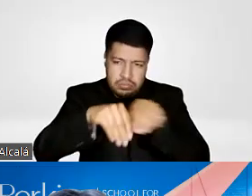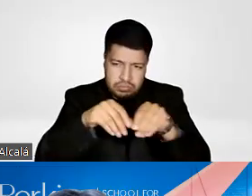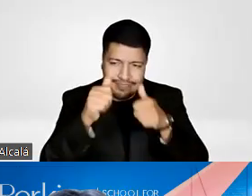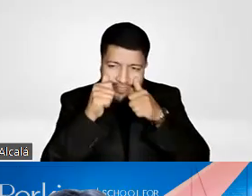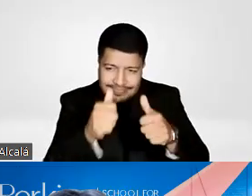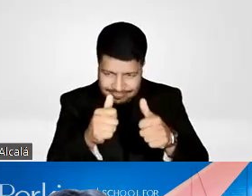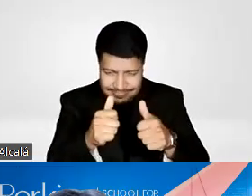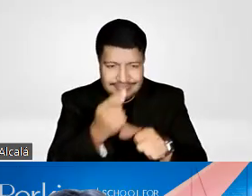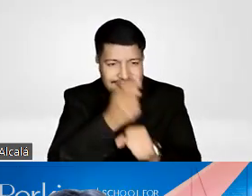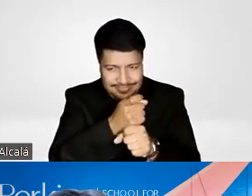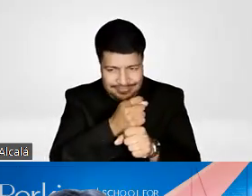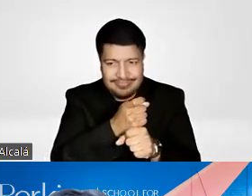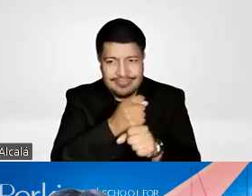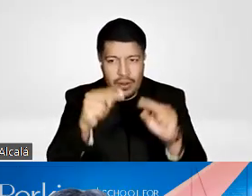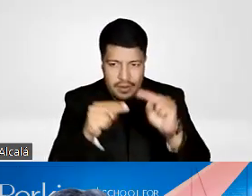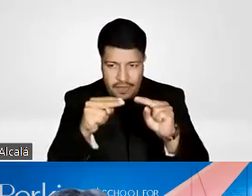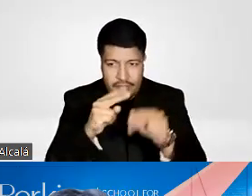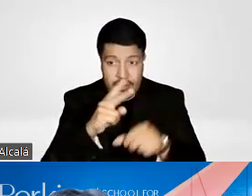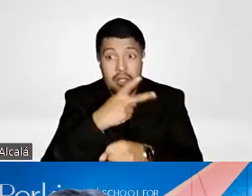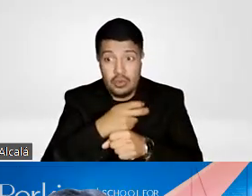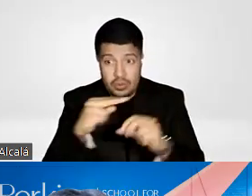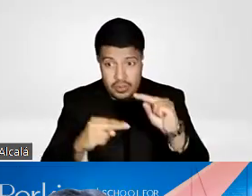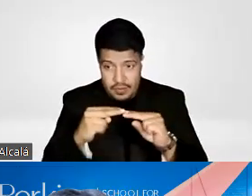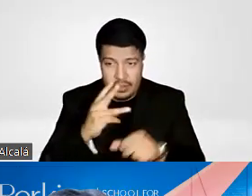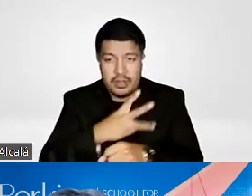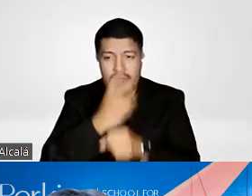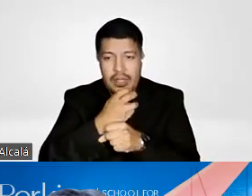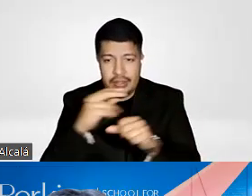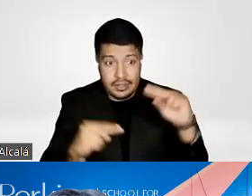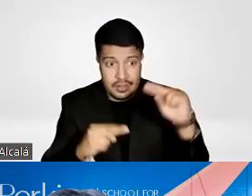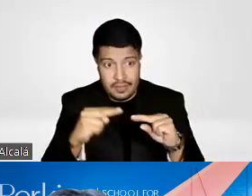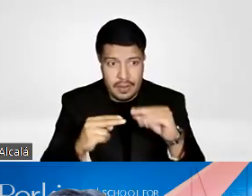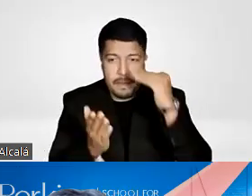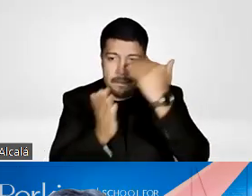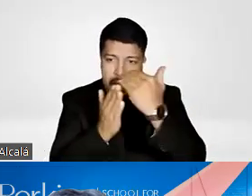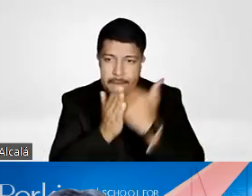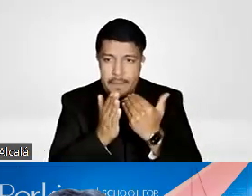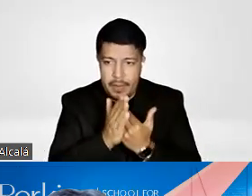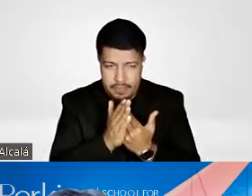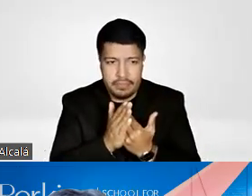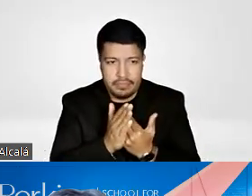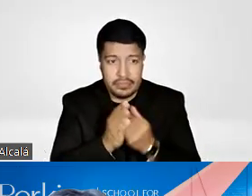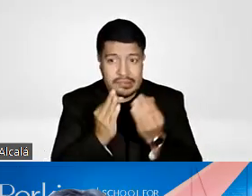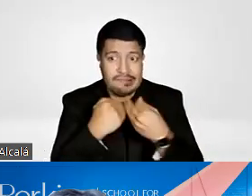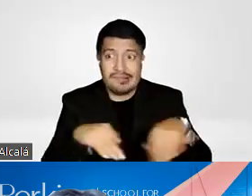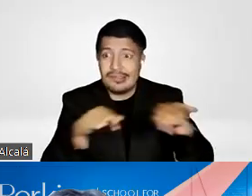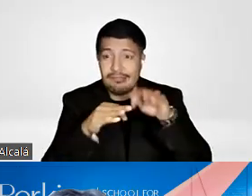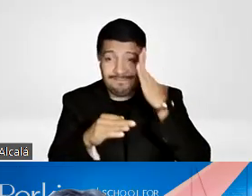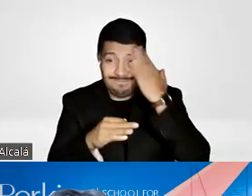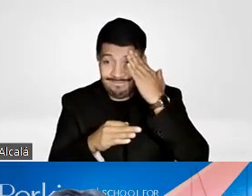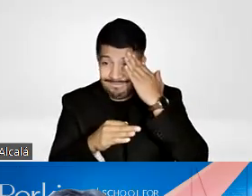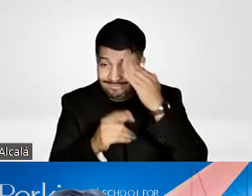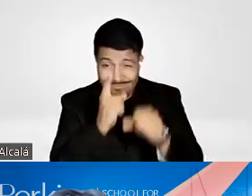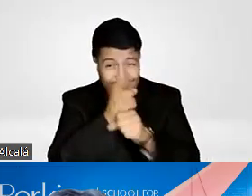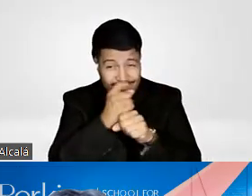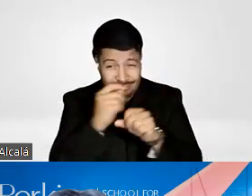atención, en el segundo nivel y en el tercer nivel. Pero lo más importante pues es en el primer nivel de